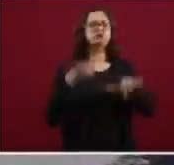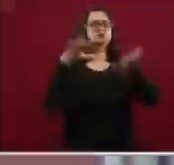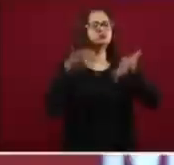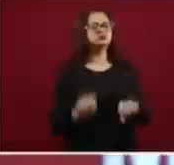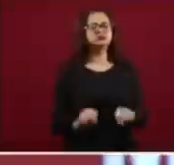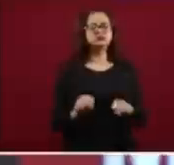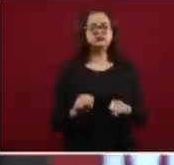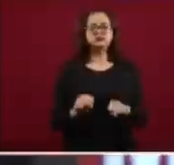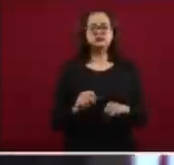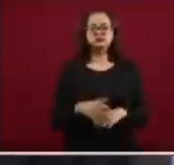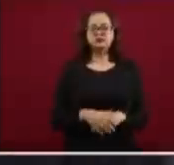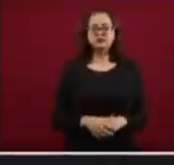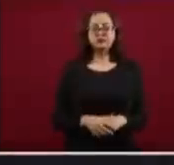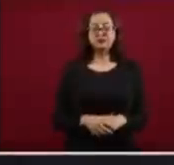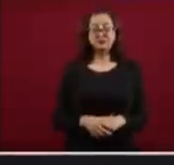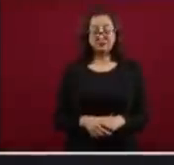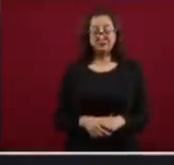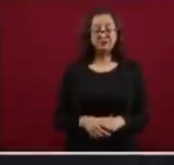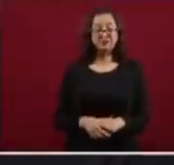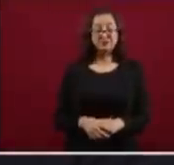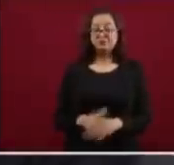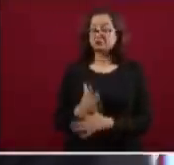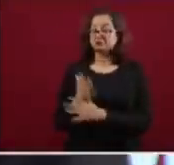y cuando se reparte